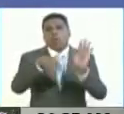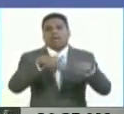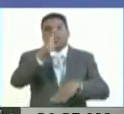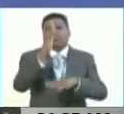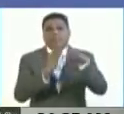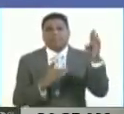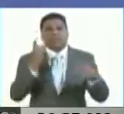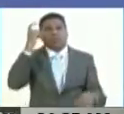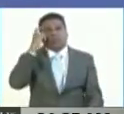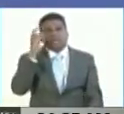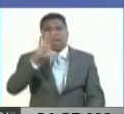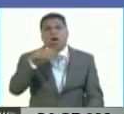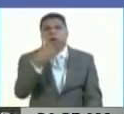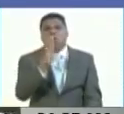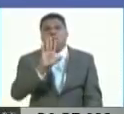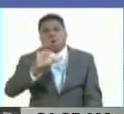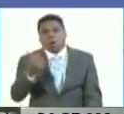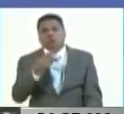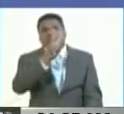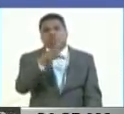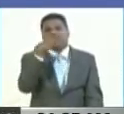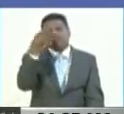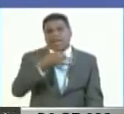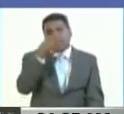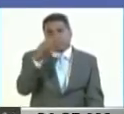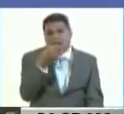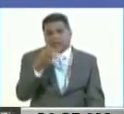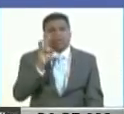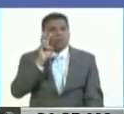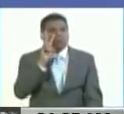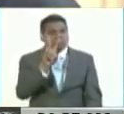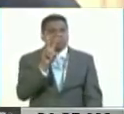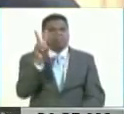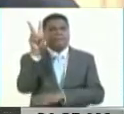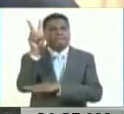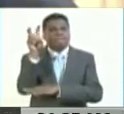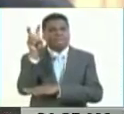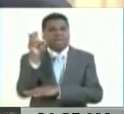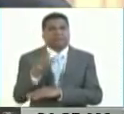realizó esa especie de desestabilización que vimos el día viernes. Sí, sí,